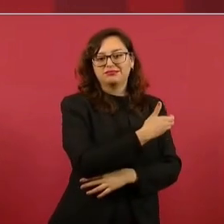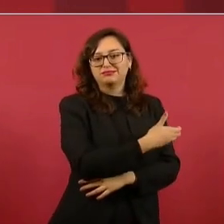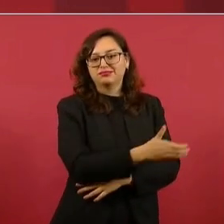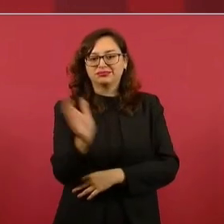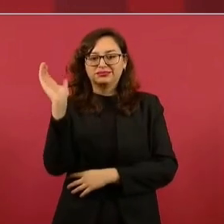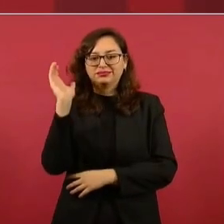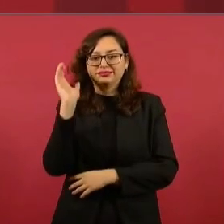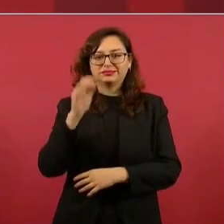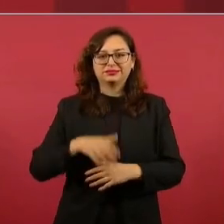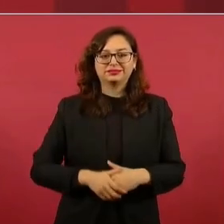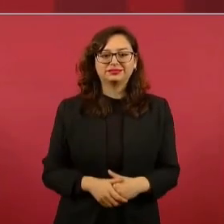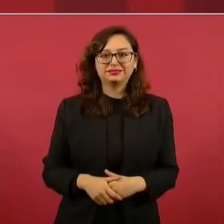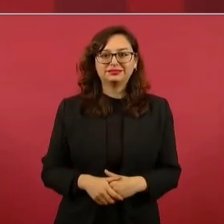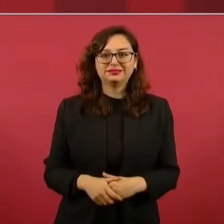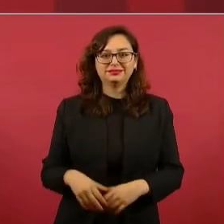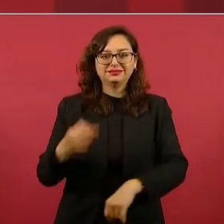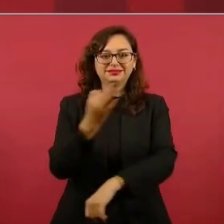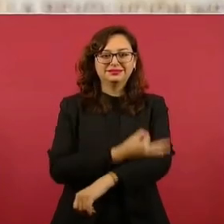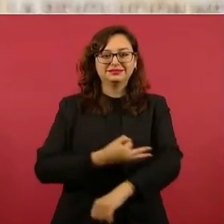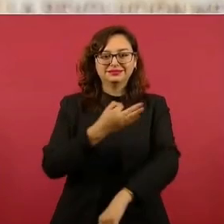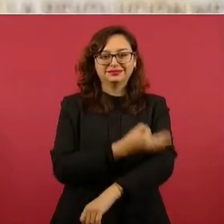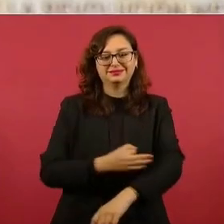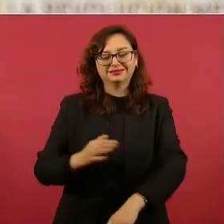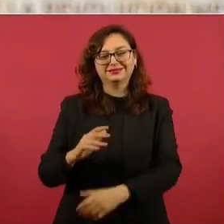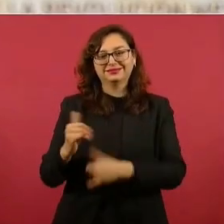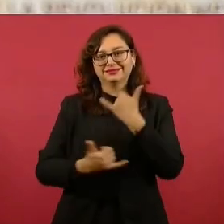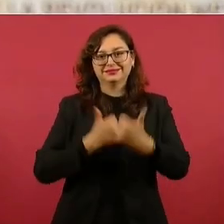y en las tardes pues a jugar béisbol